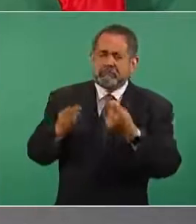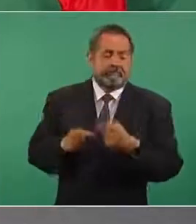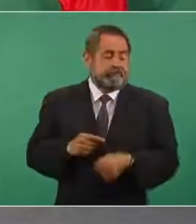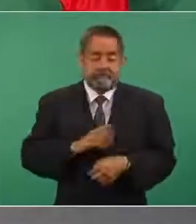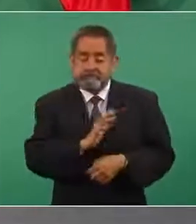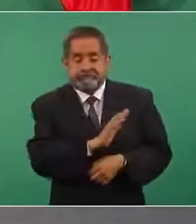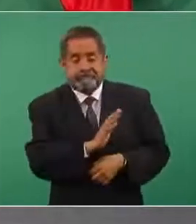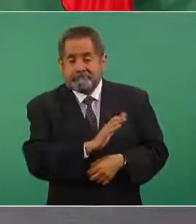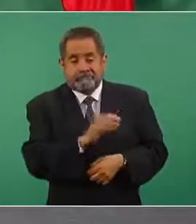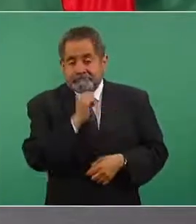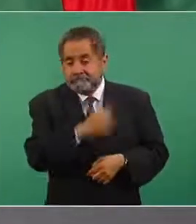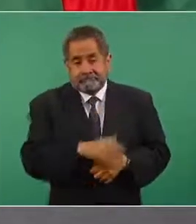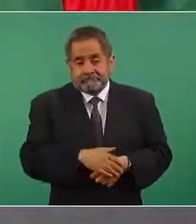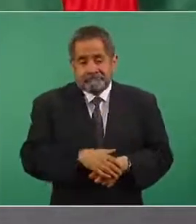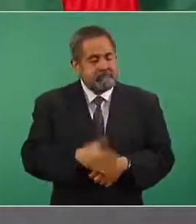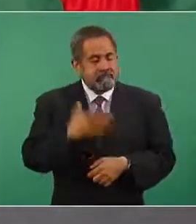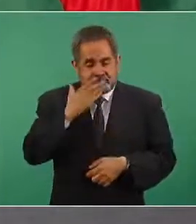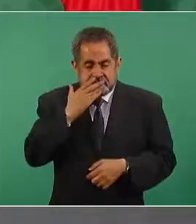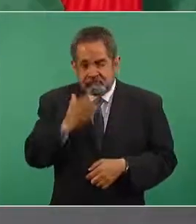Unidos. No,